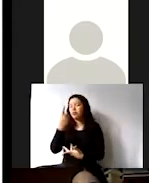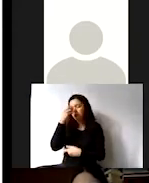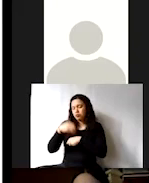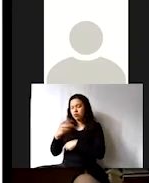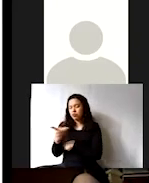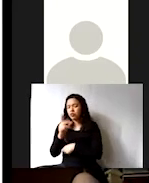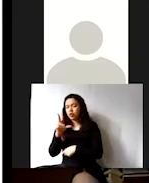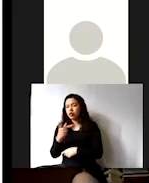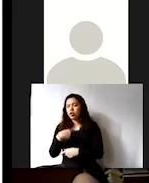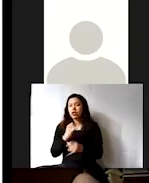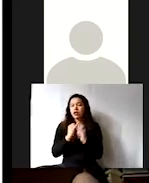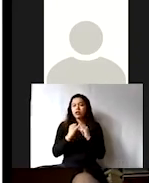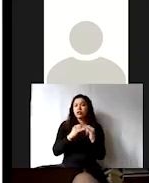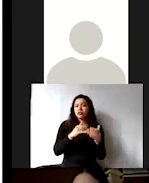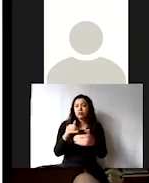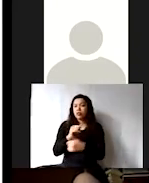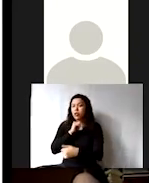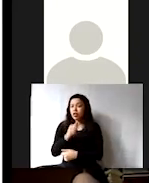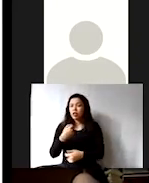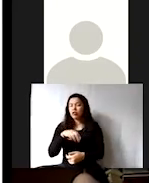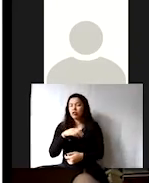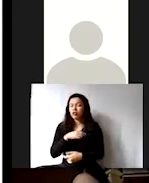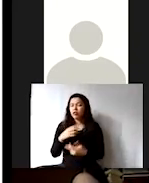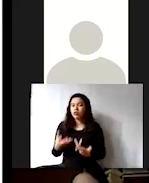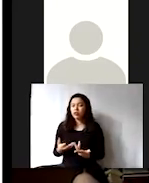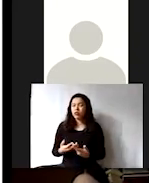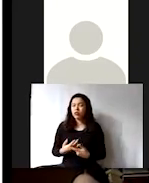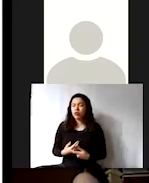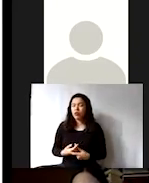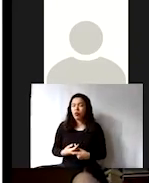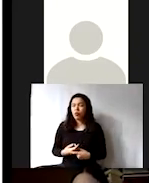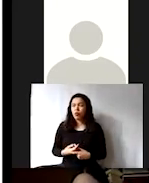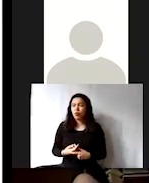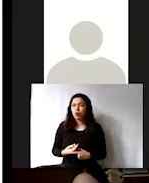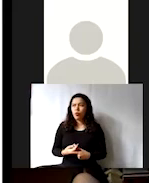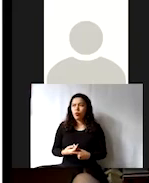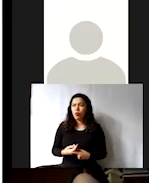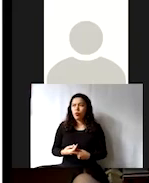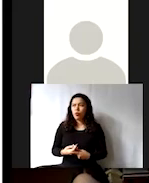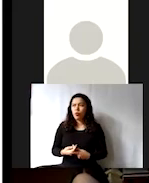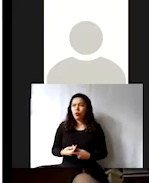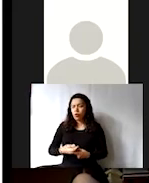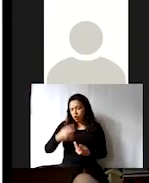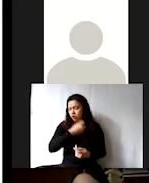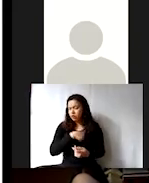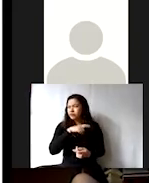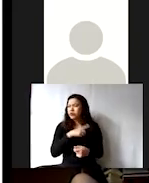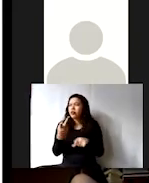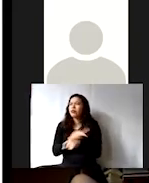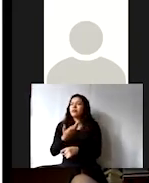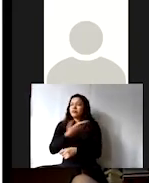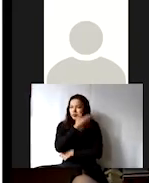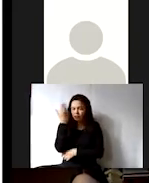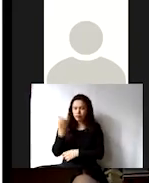las instituciones, entonces nosotros no sabemos qué pasa con la salud, pues, repitiendo,